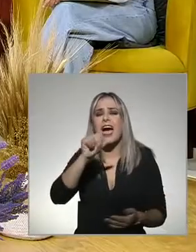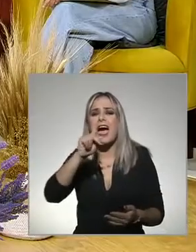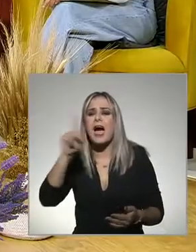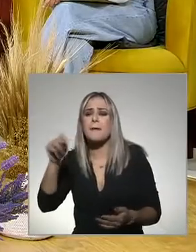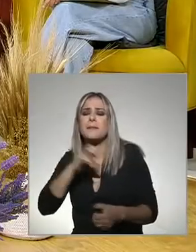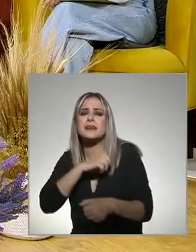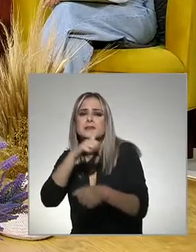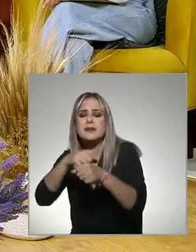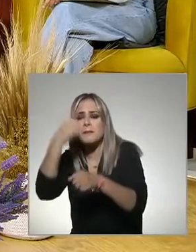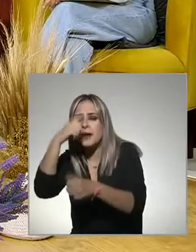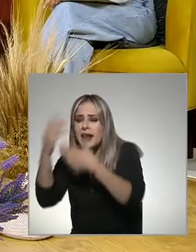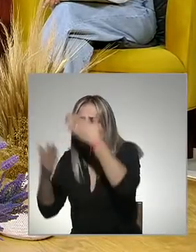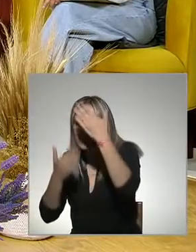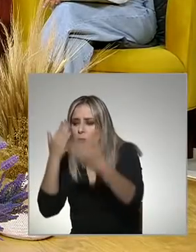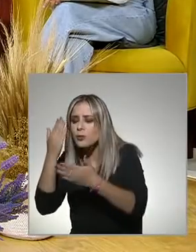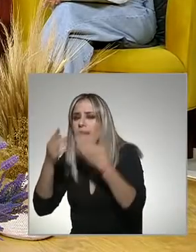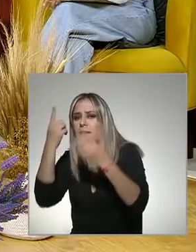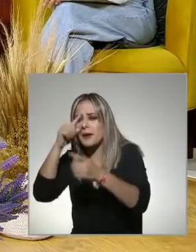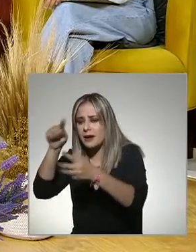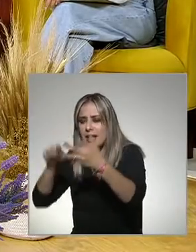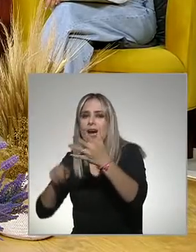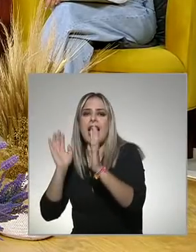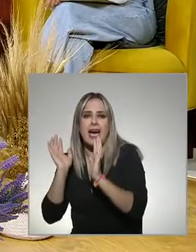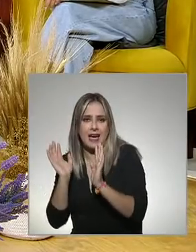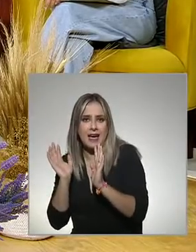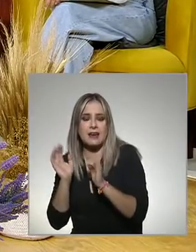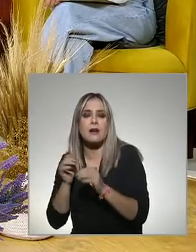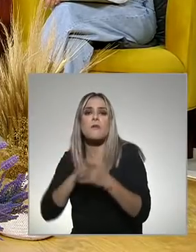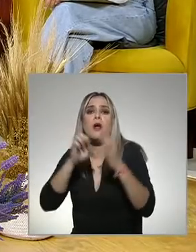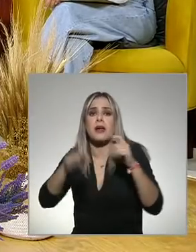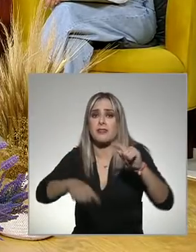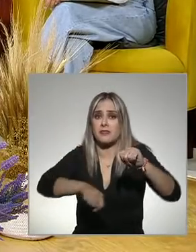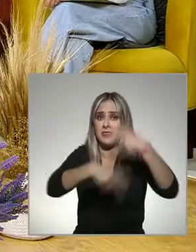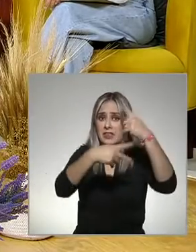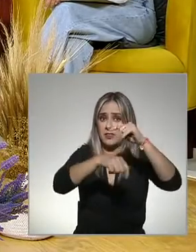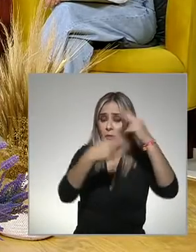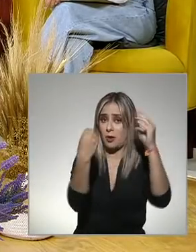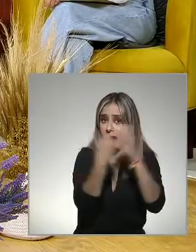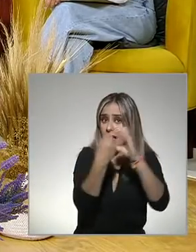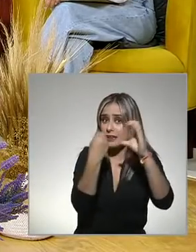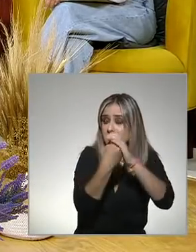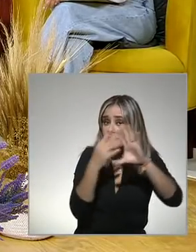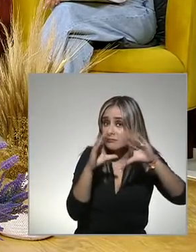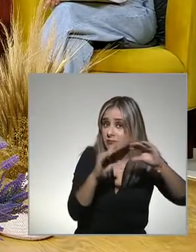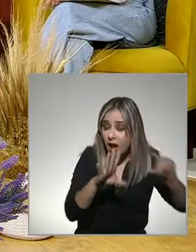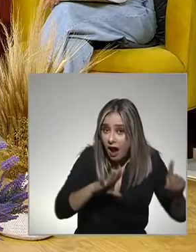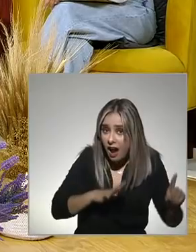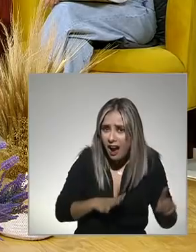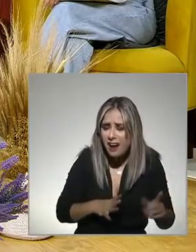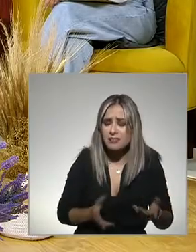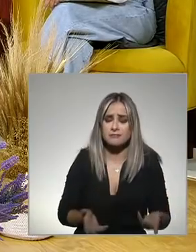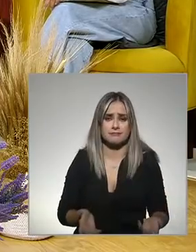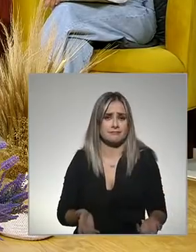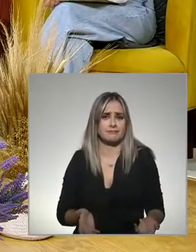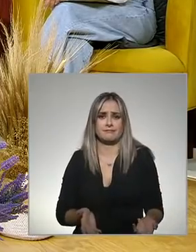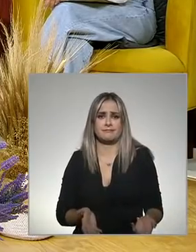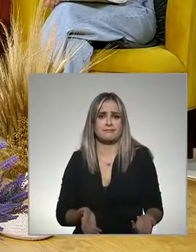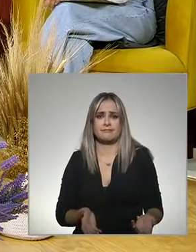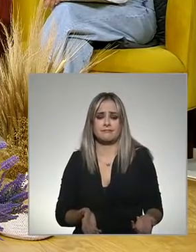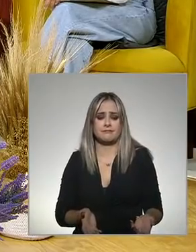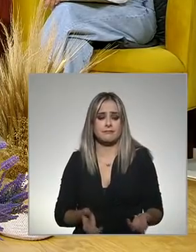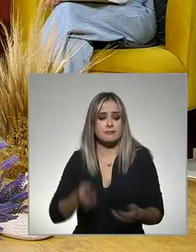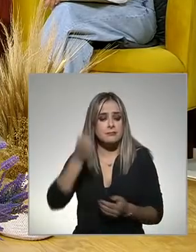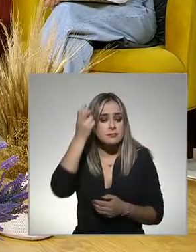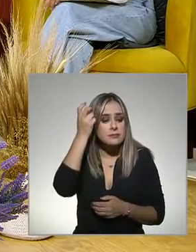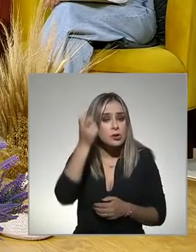de socialización que hemos estado hablando. No he visto clases en TikTok, bueno, tal vez estoy rezagado. El punto es que